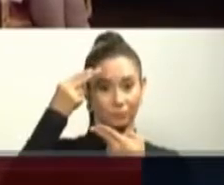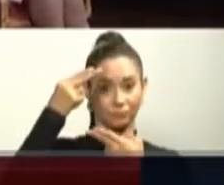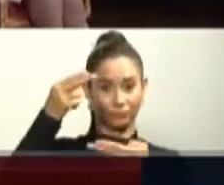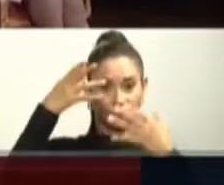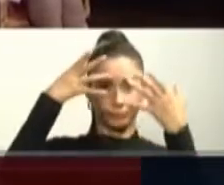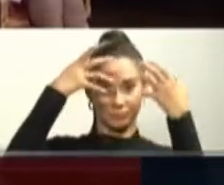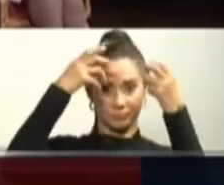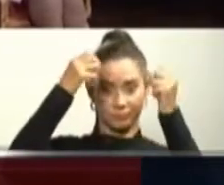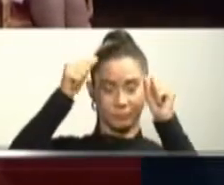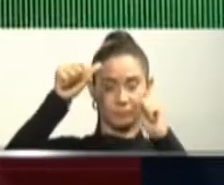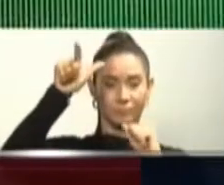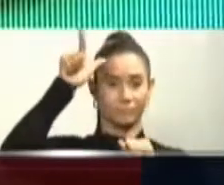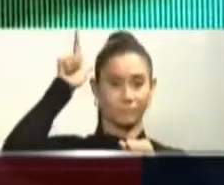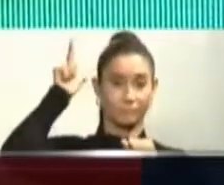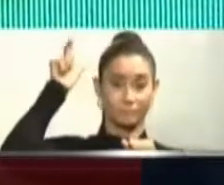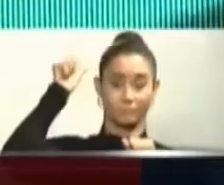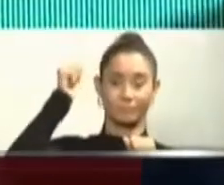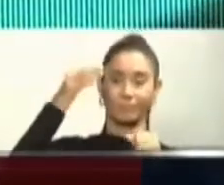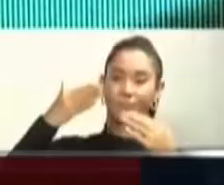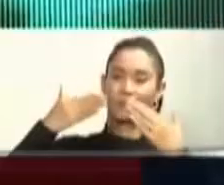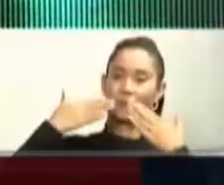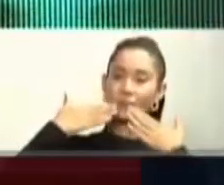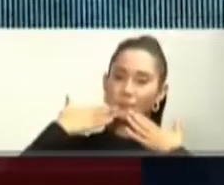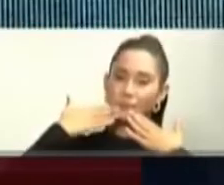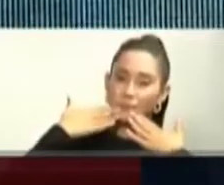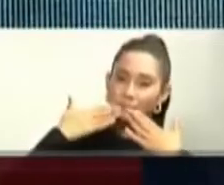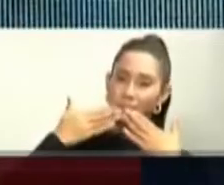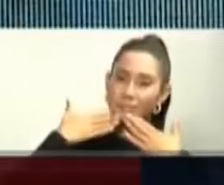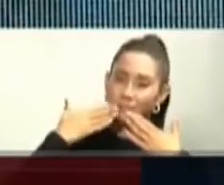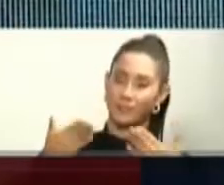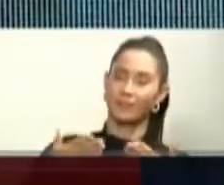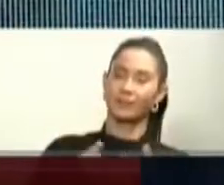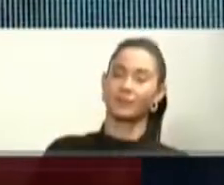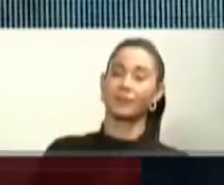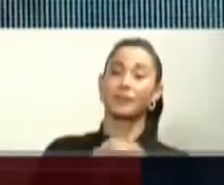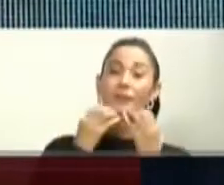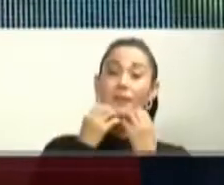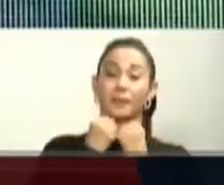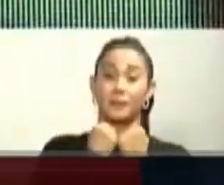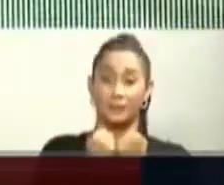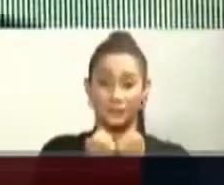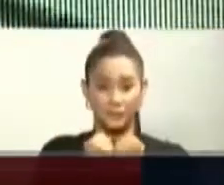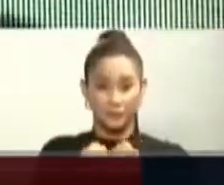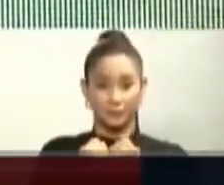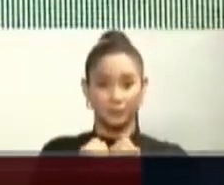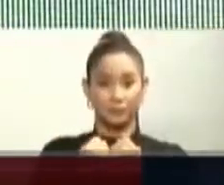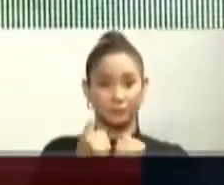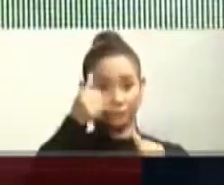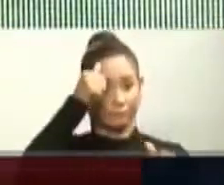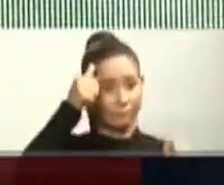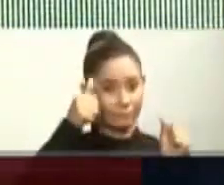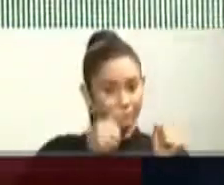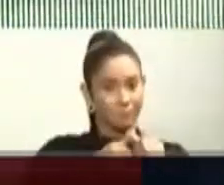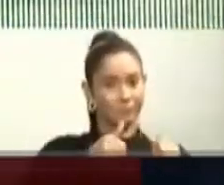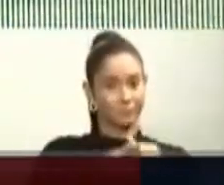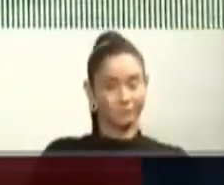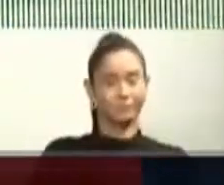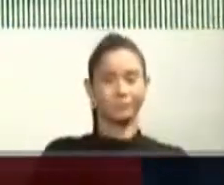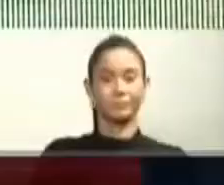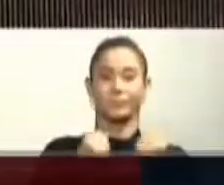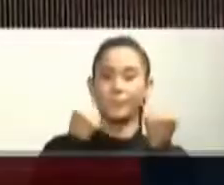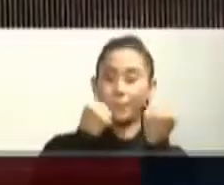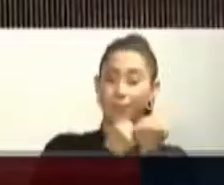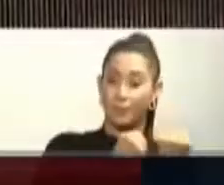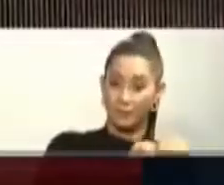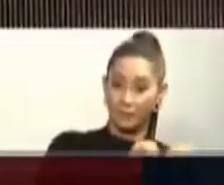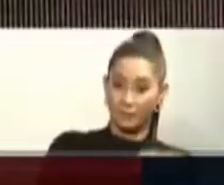Abinader, debo agradecerle el afecto, el reconocimiento, el